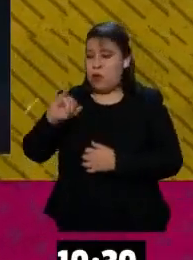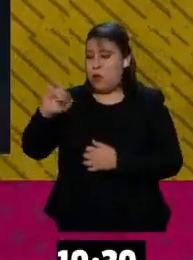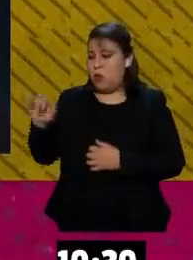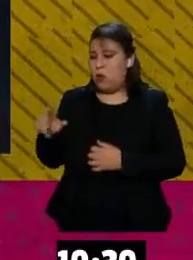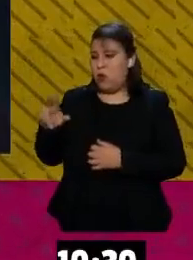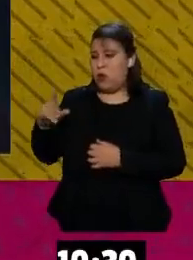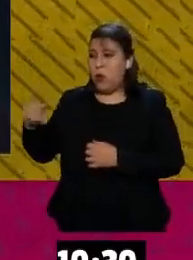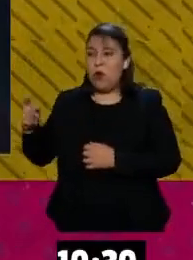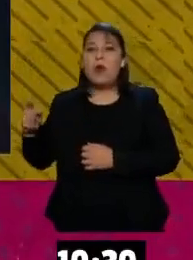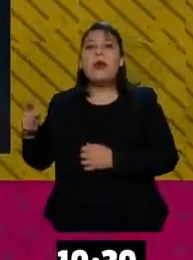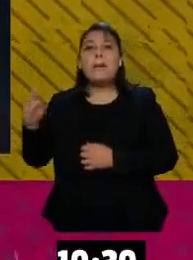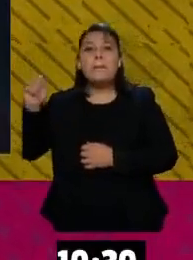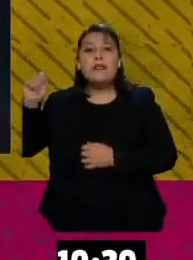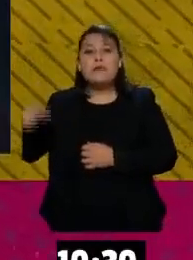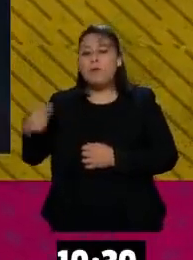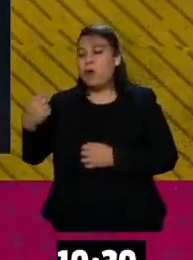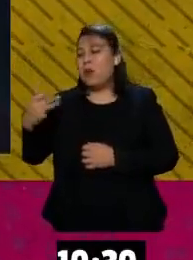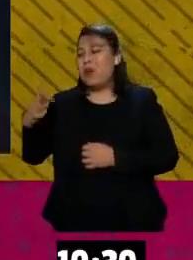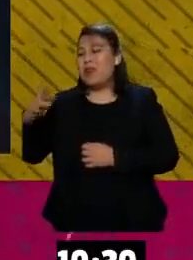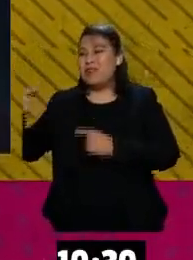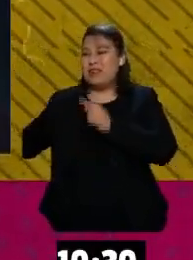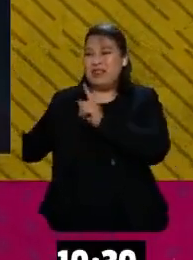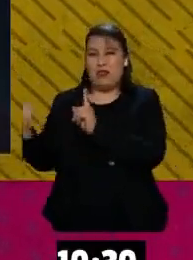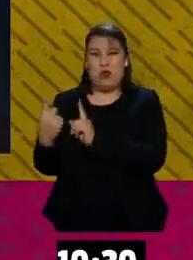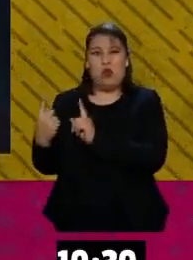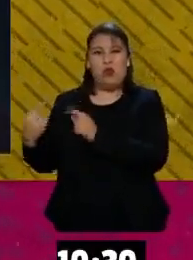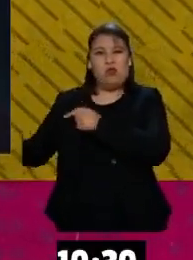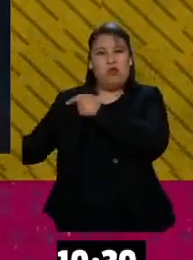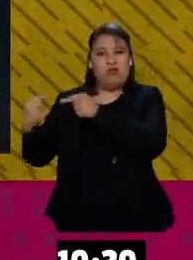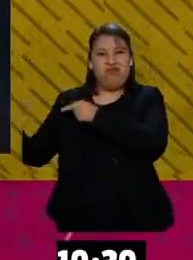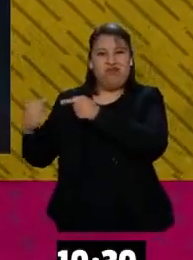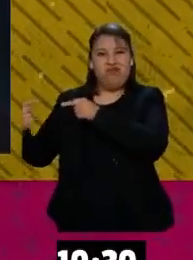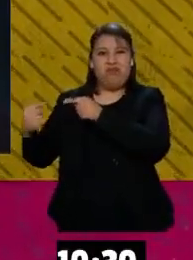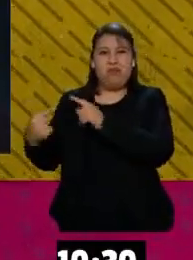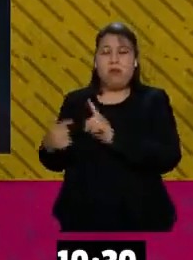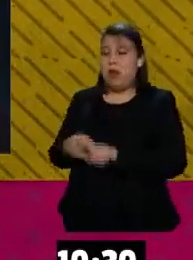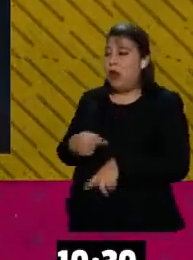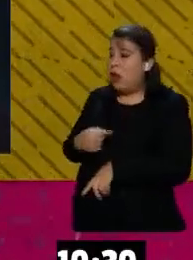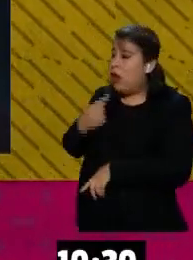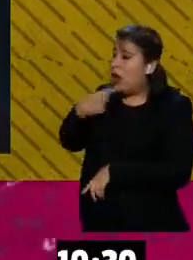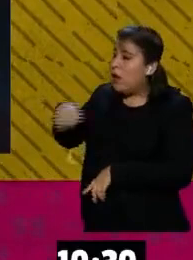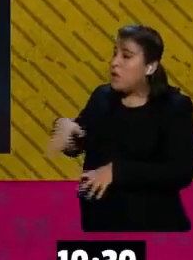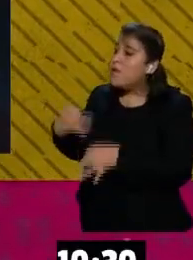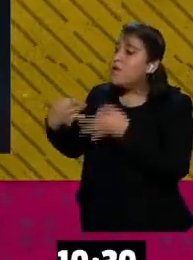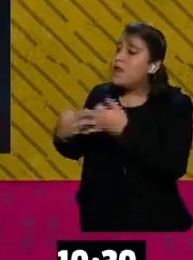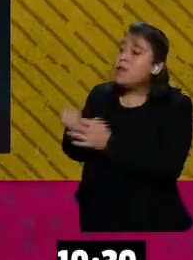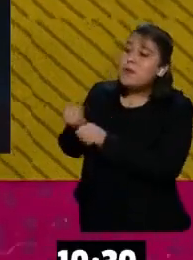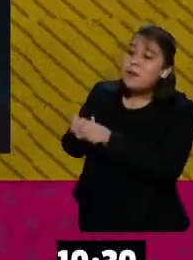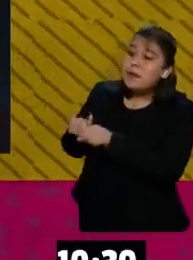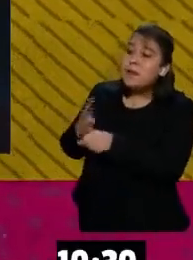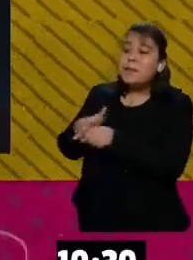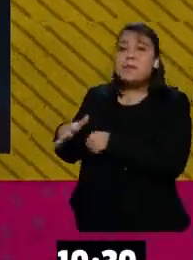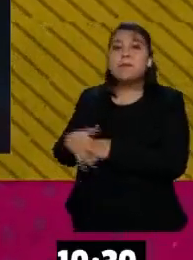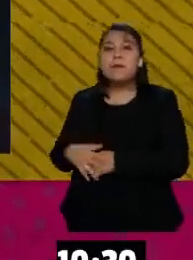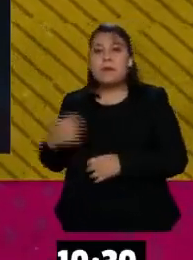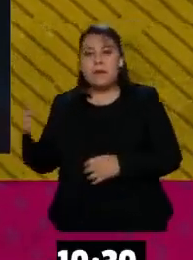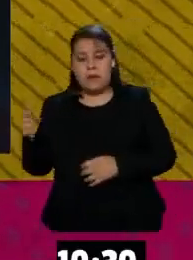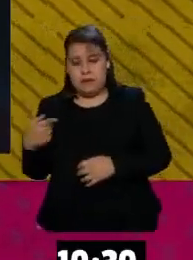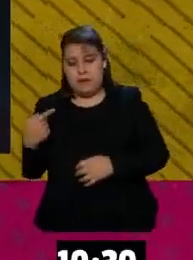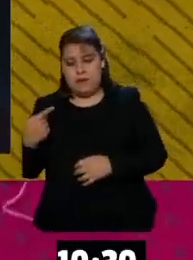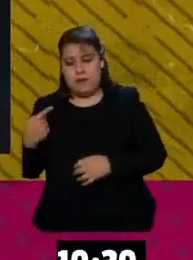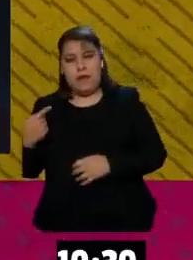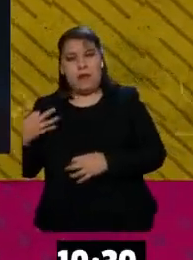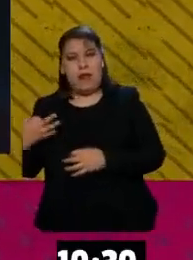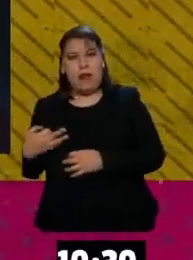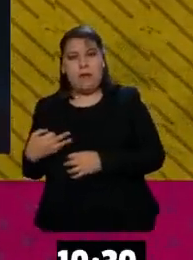pleito, cuando se ofreció así como mediador entre la fiscalía y algunos inculpados, pues sintió el fiscal Gertz Manero que